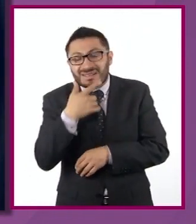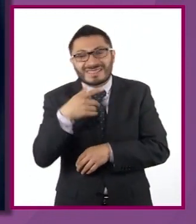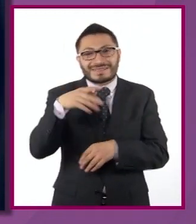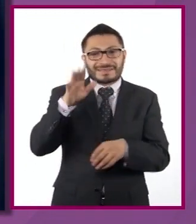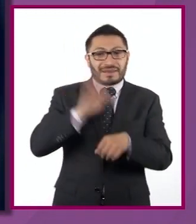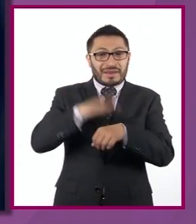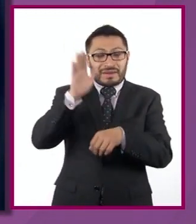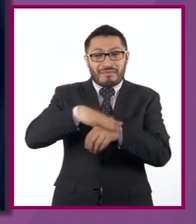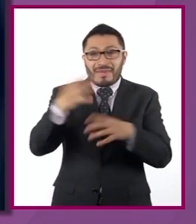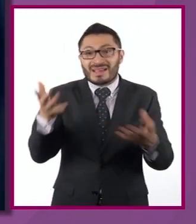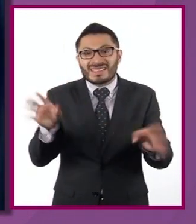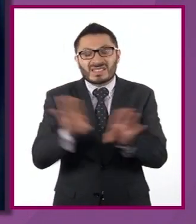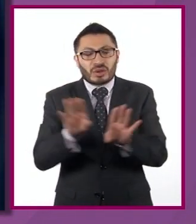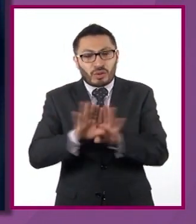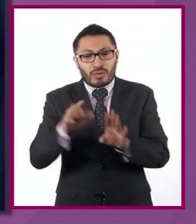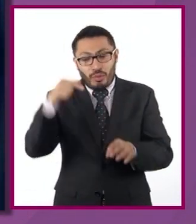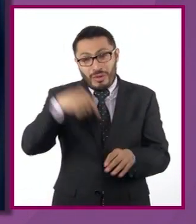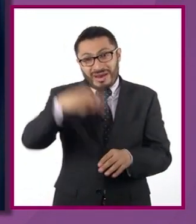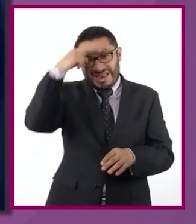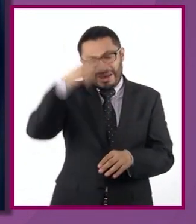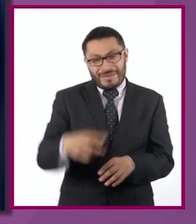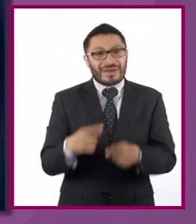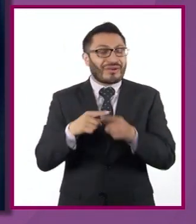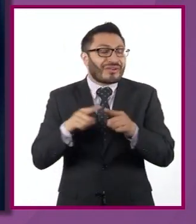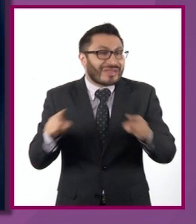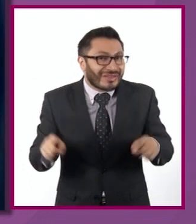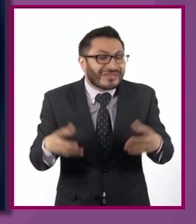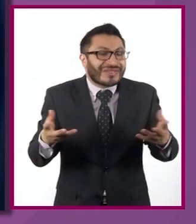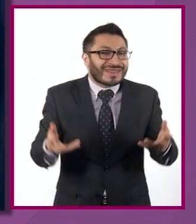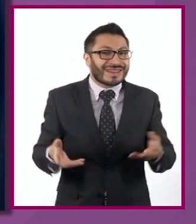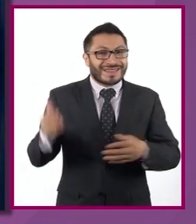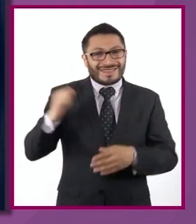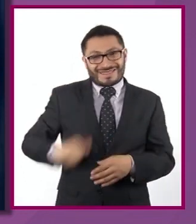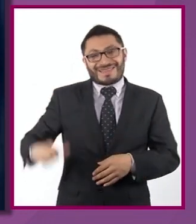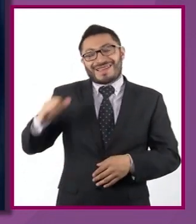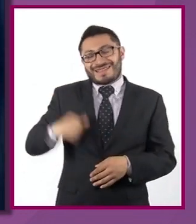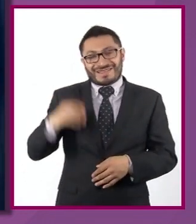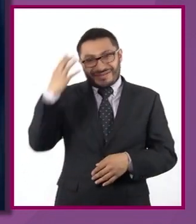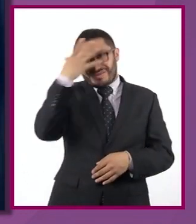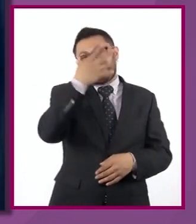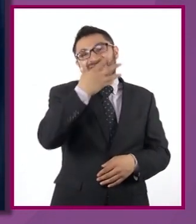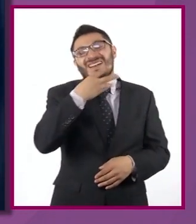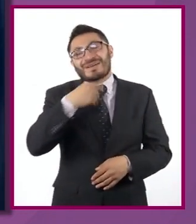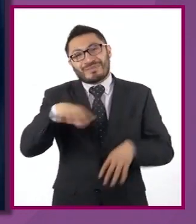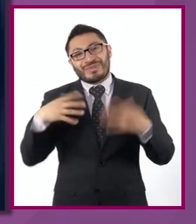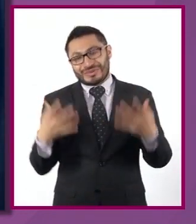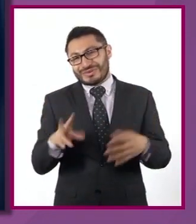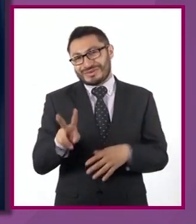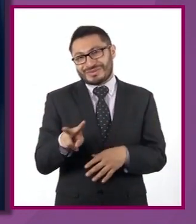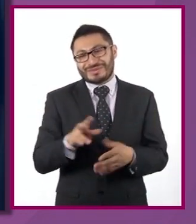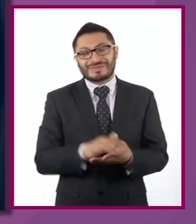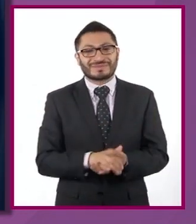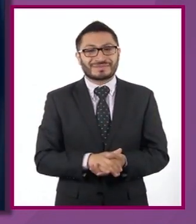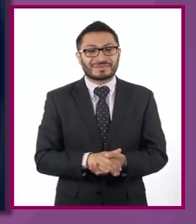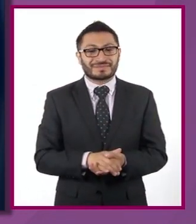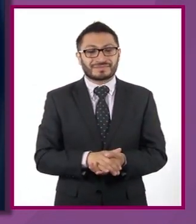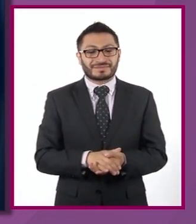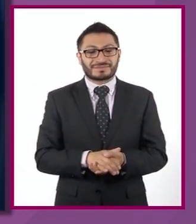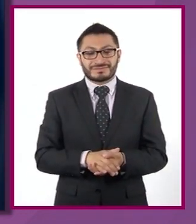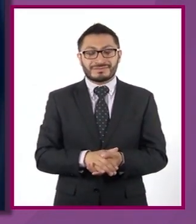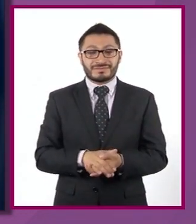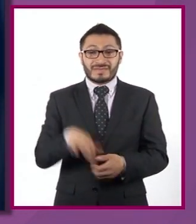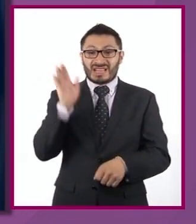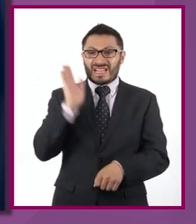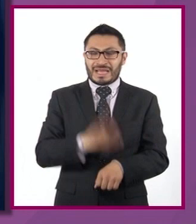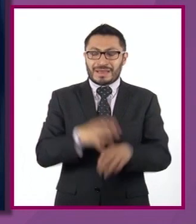más el idioma como se hablaba antiguamente, con unas expresiones mucho más ricas. Bueno, la